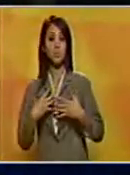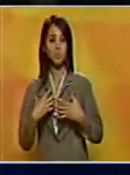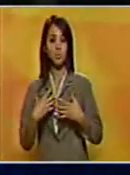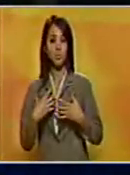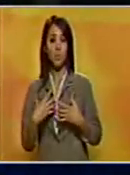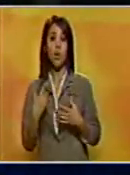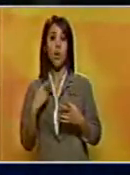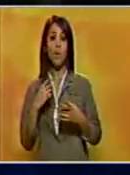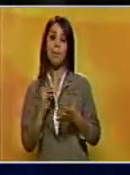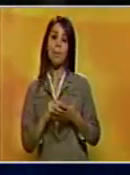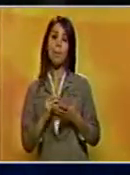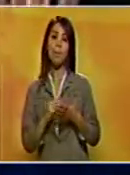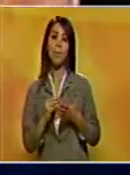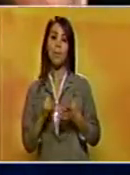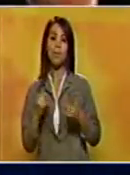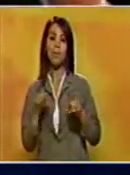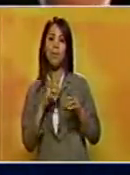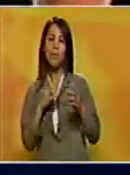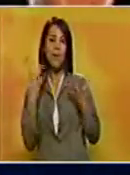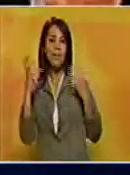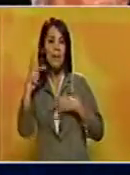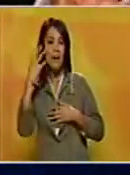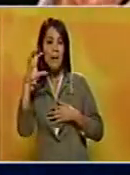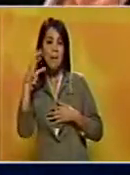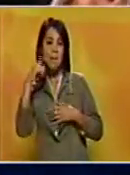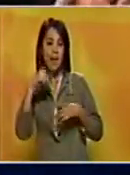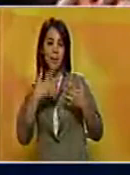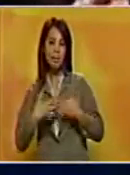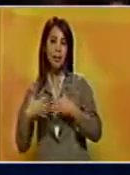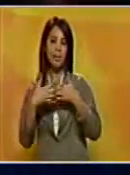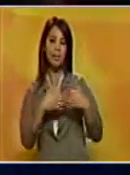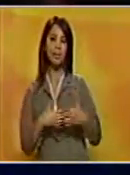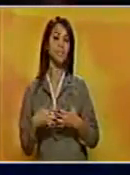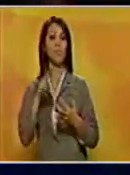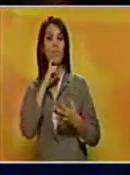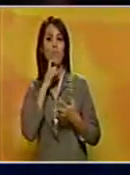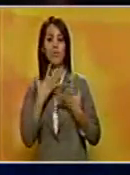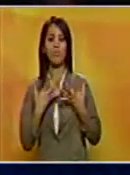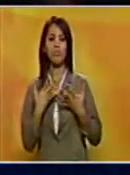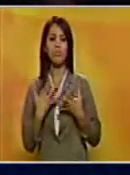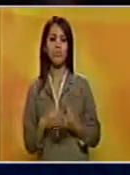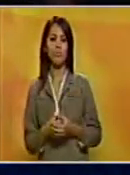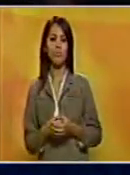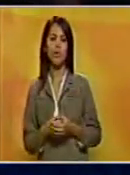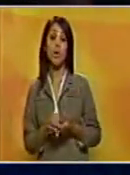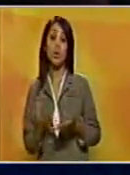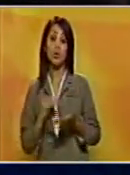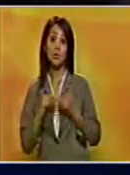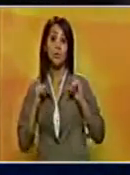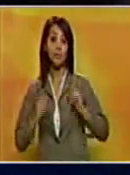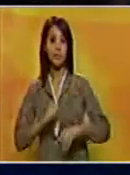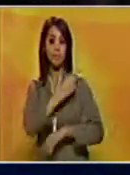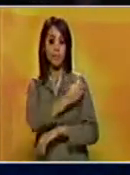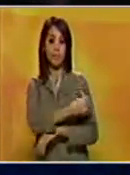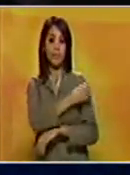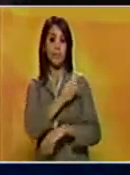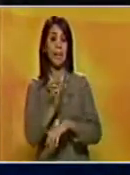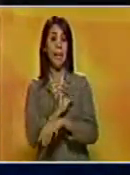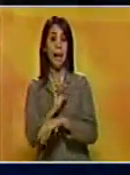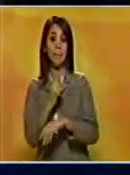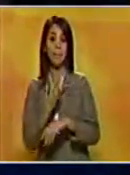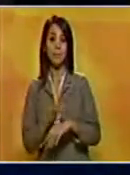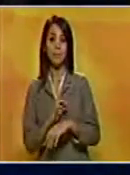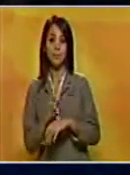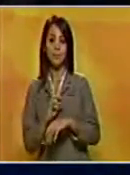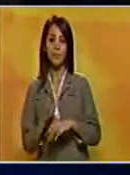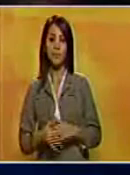1 provocada por el clima de la Ciudad de México. El príncipe de la canción tuvo que ser intervenido de emergencia, según confirmó su